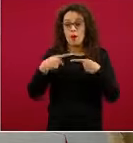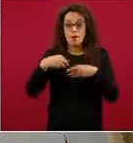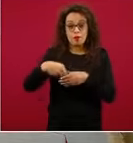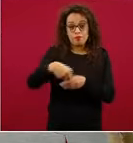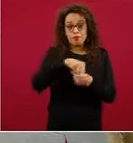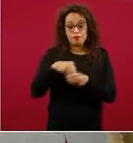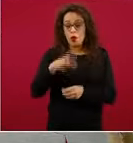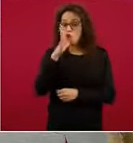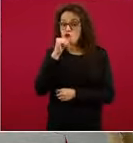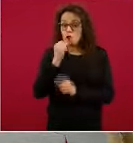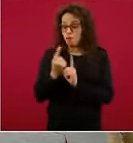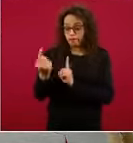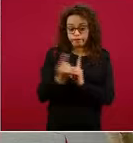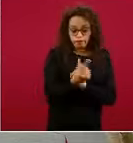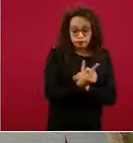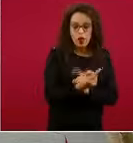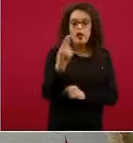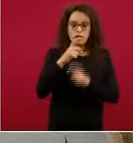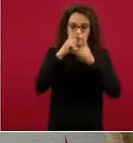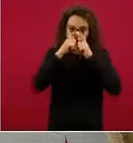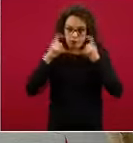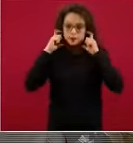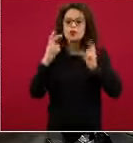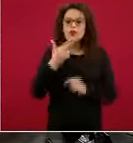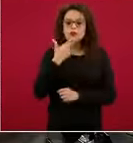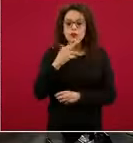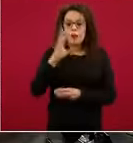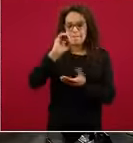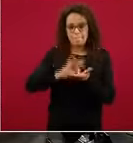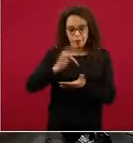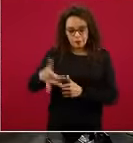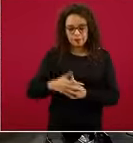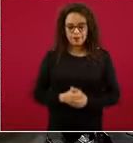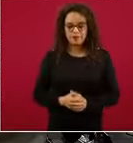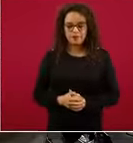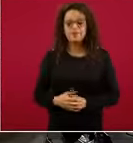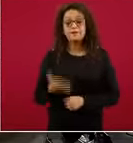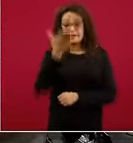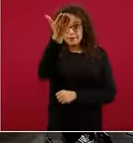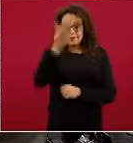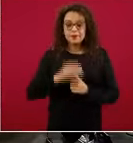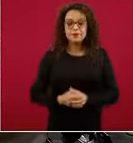suficientemente sanas. Muchas gracias. Por favor, usted.